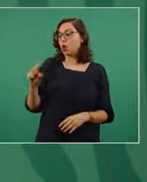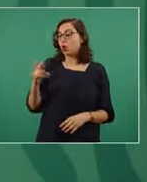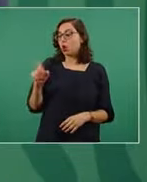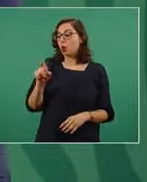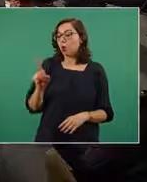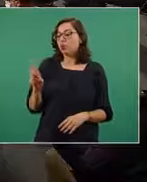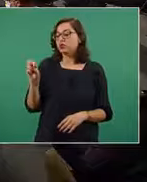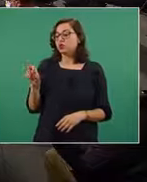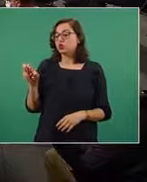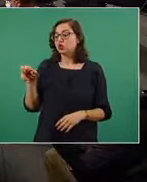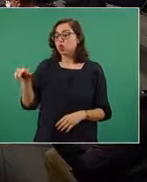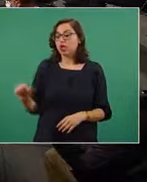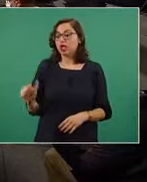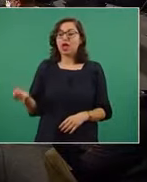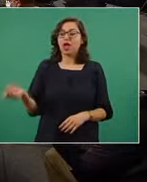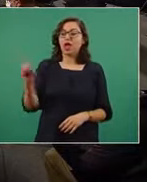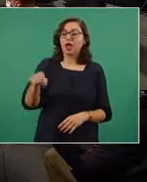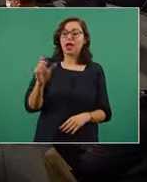pues